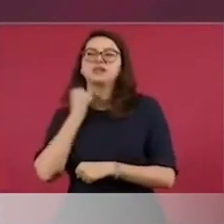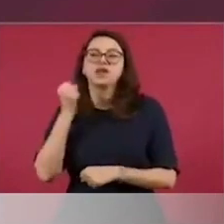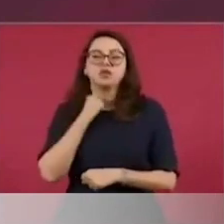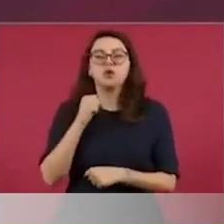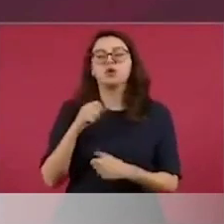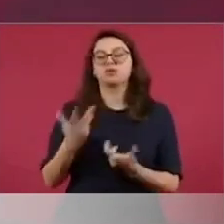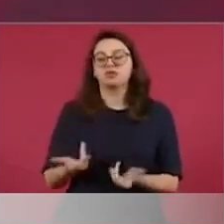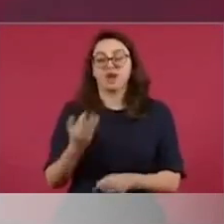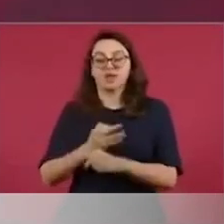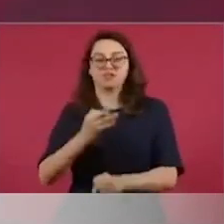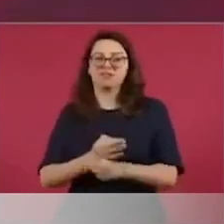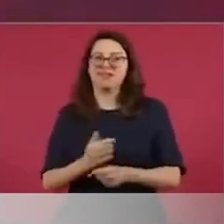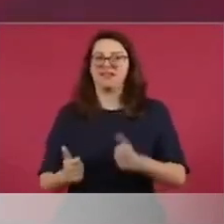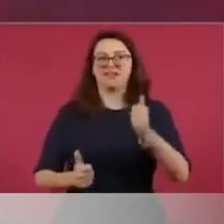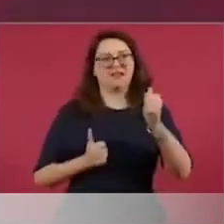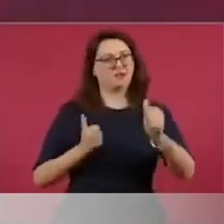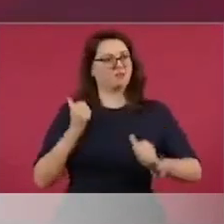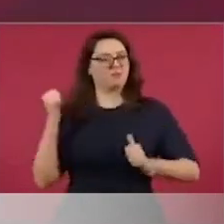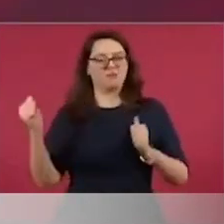Y entonces,